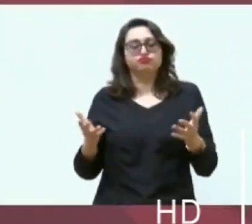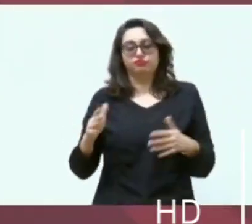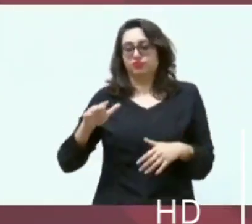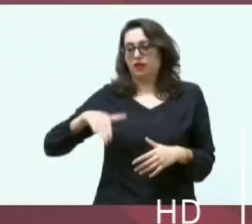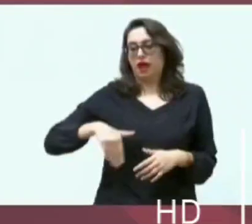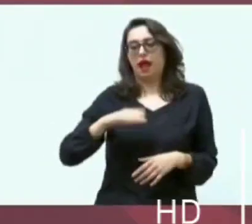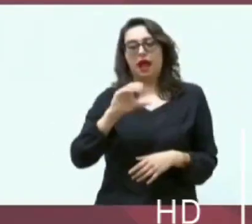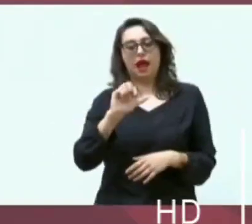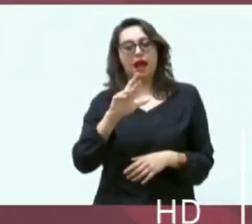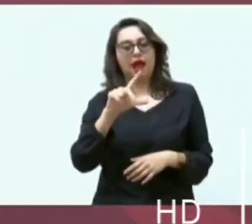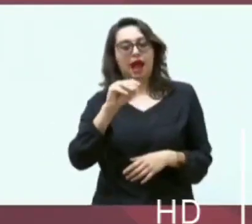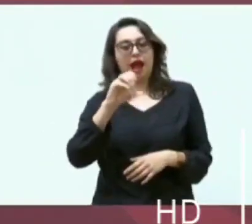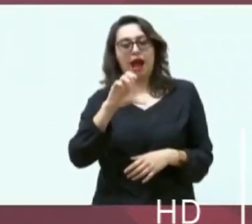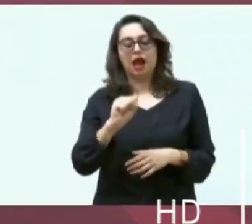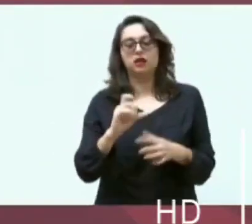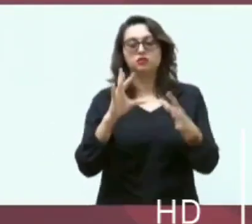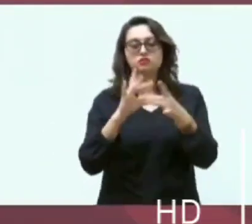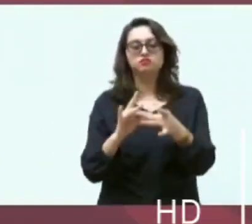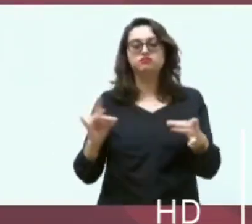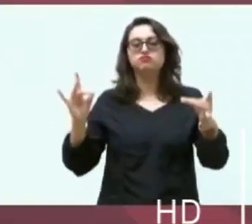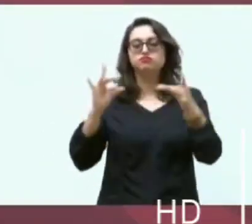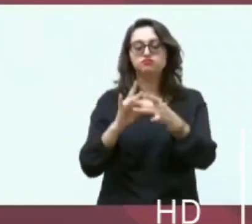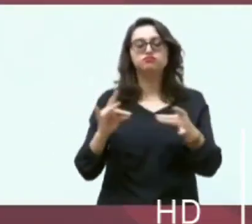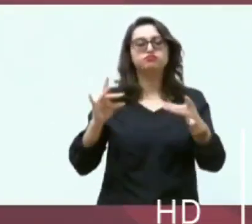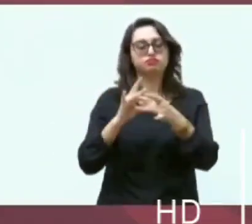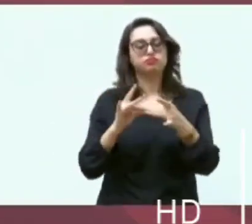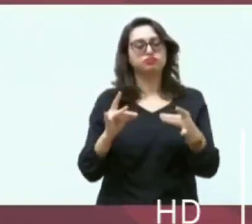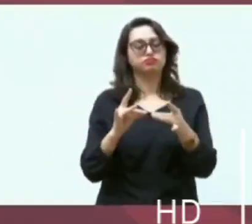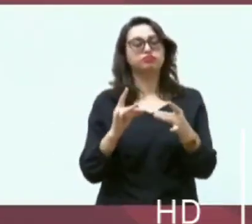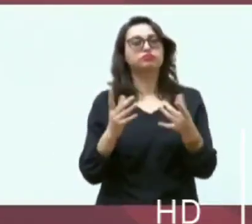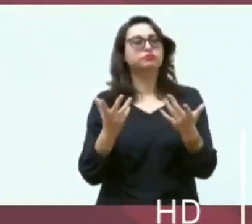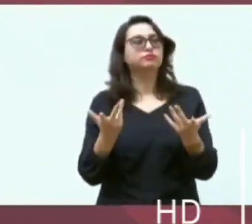Carlos Ruiz Abreu, ha recibido